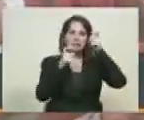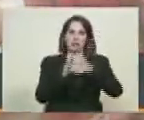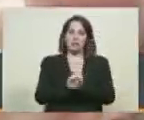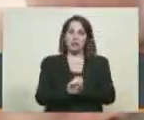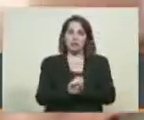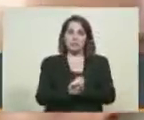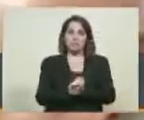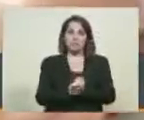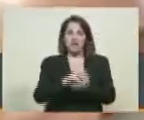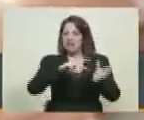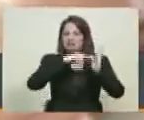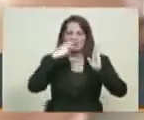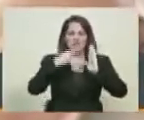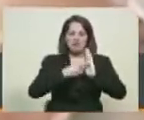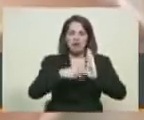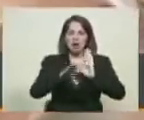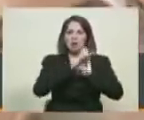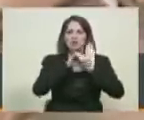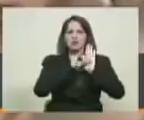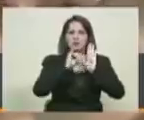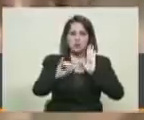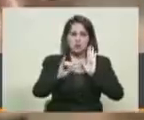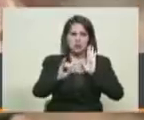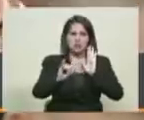concepto constituyente de patria.